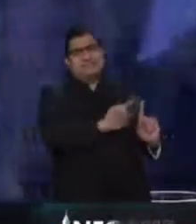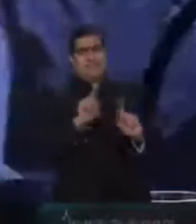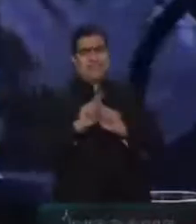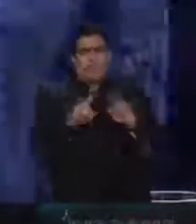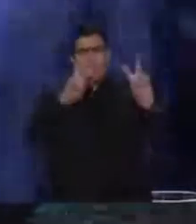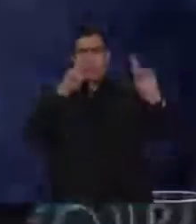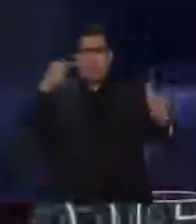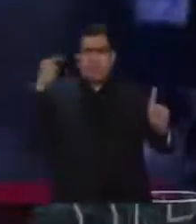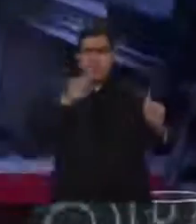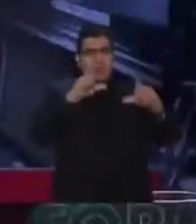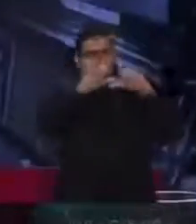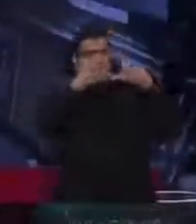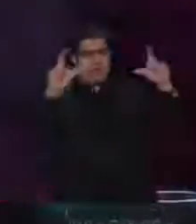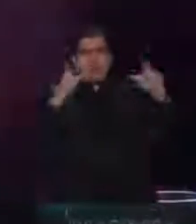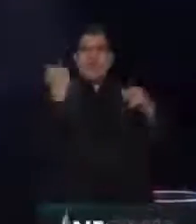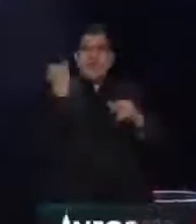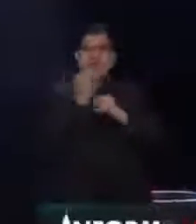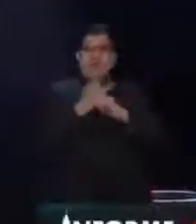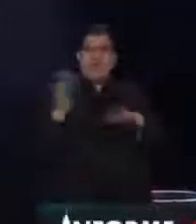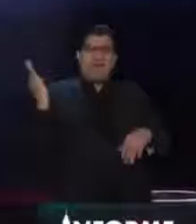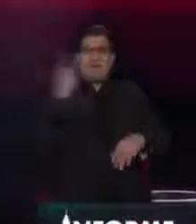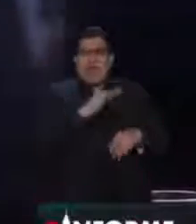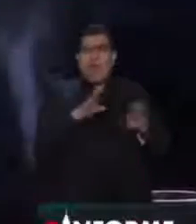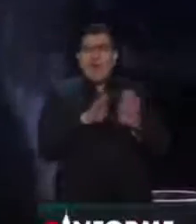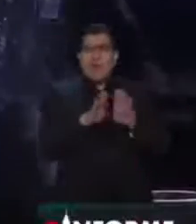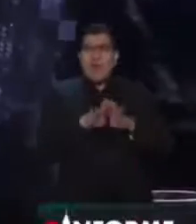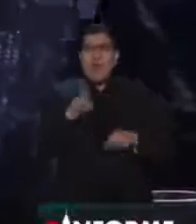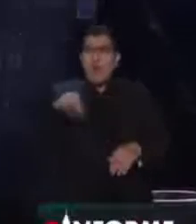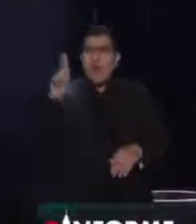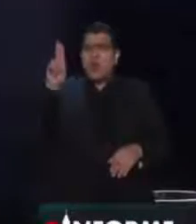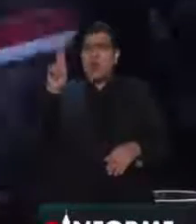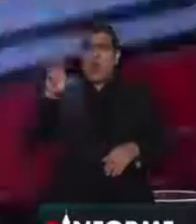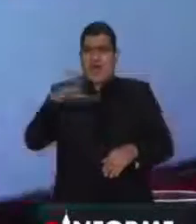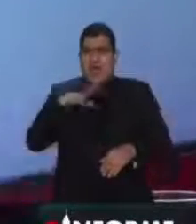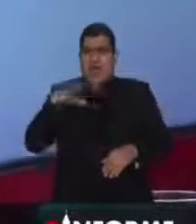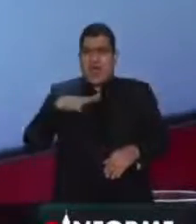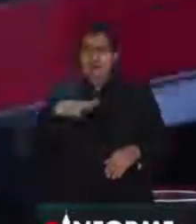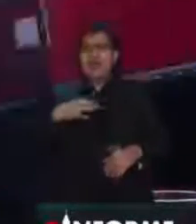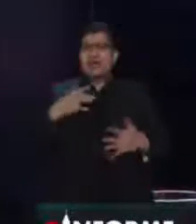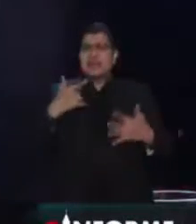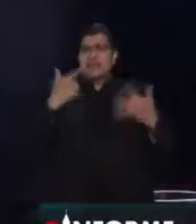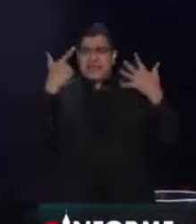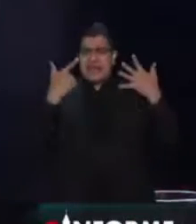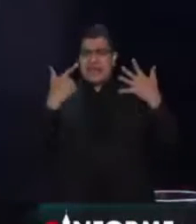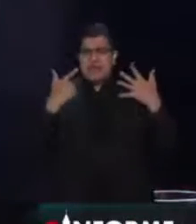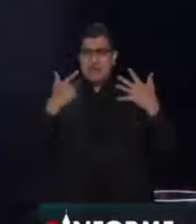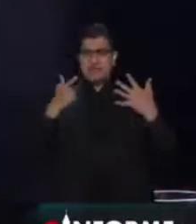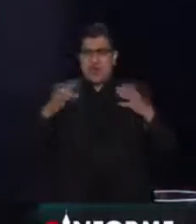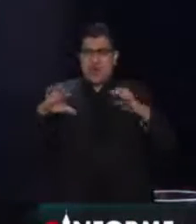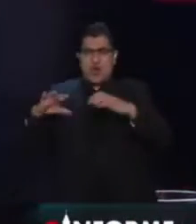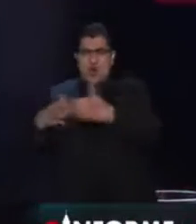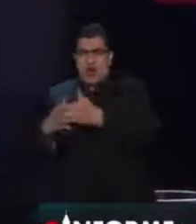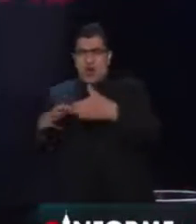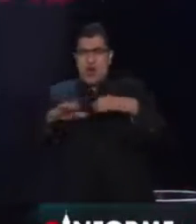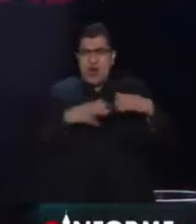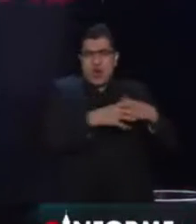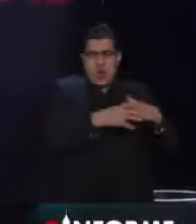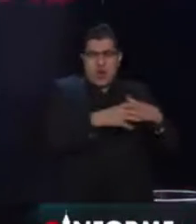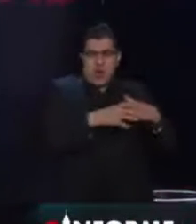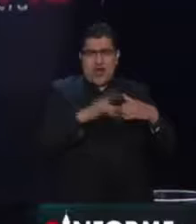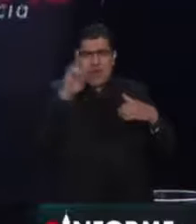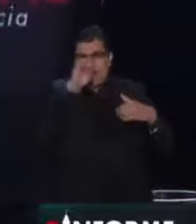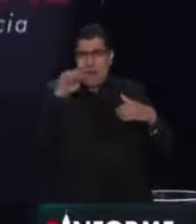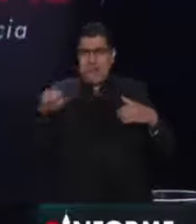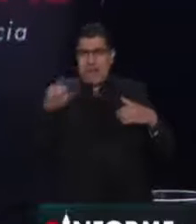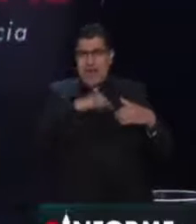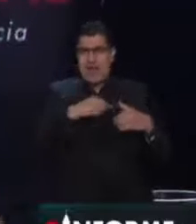los titulares en Infodemia, e incluso la ONU, que tiene 7 consejos para luchar contra las noticias